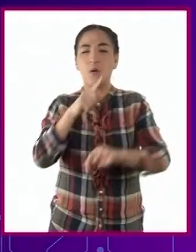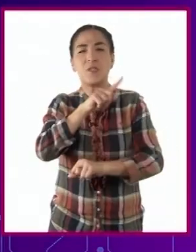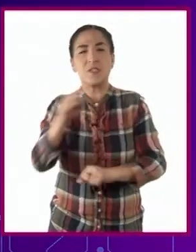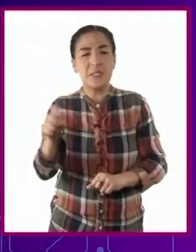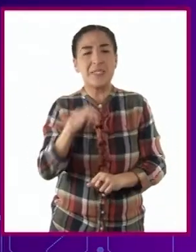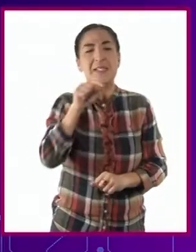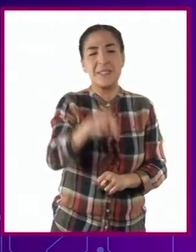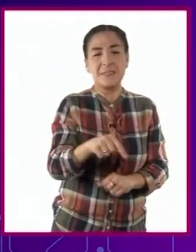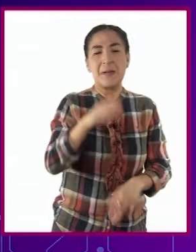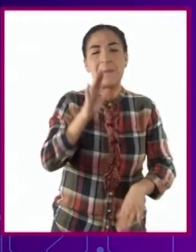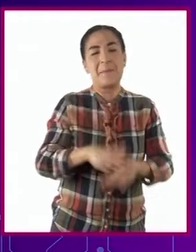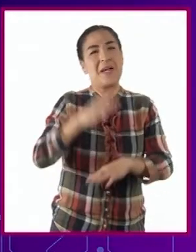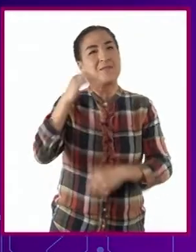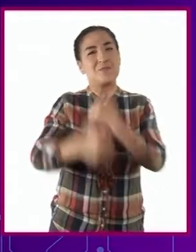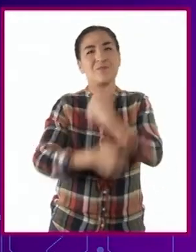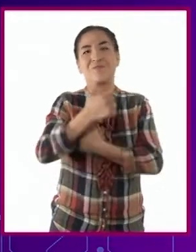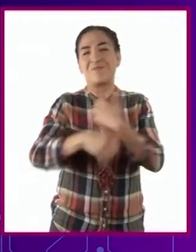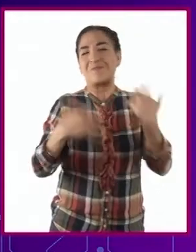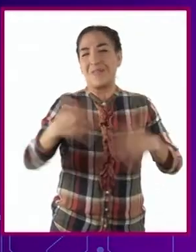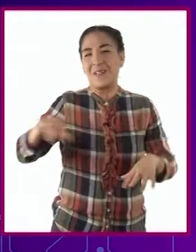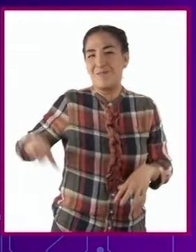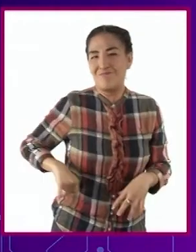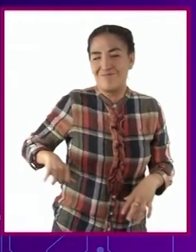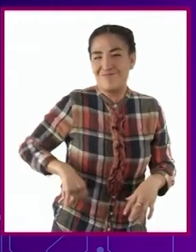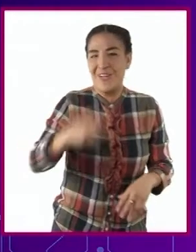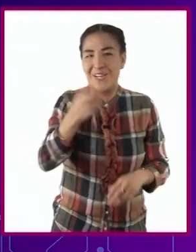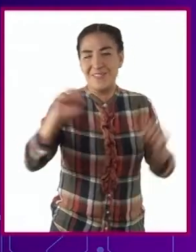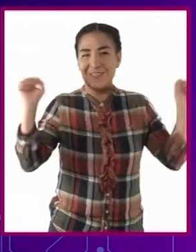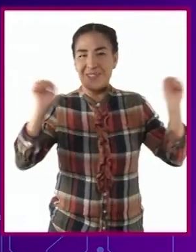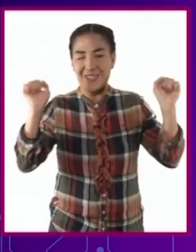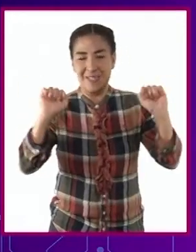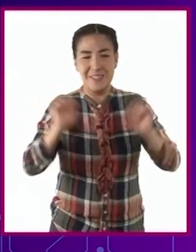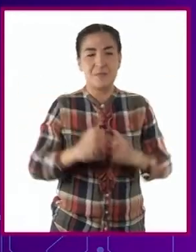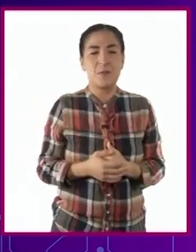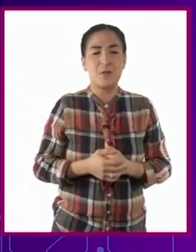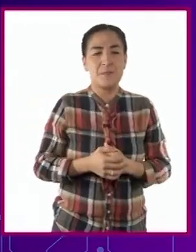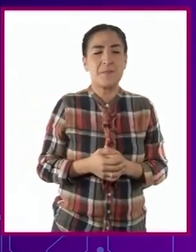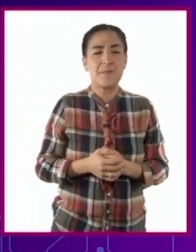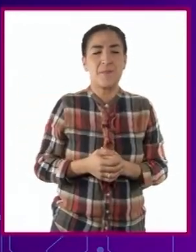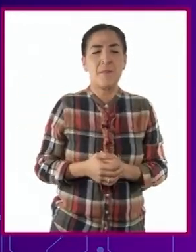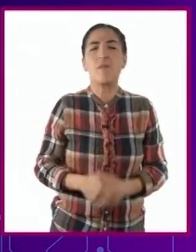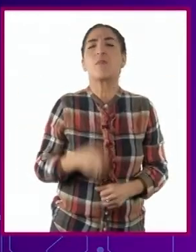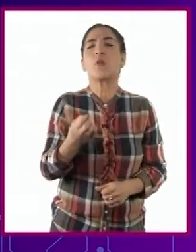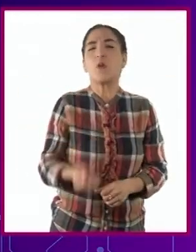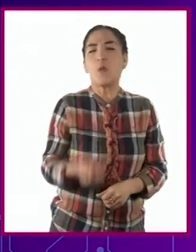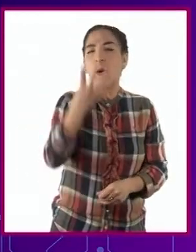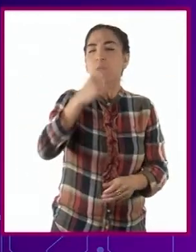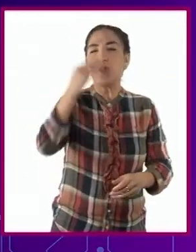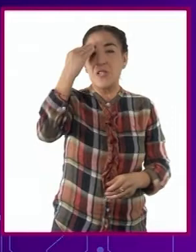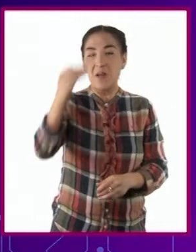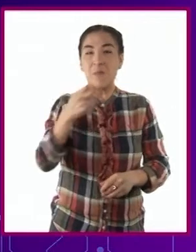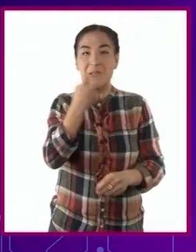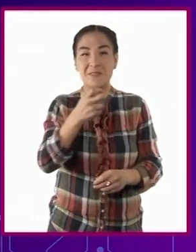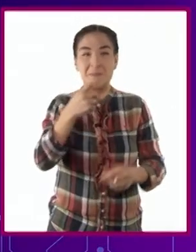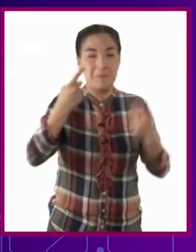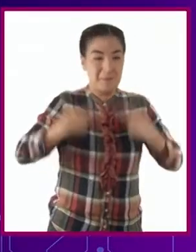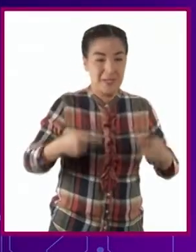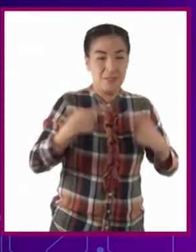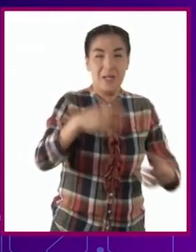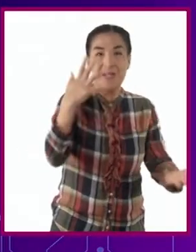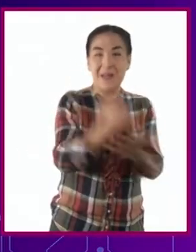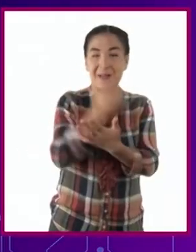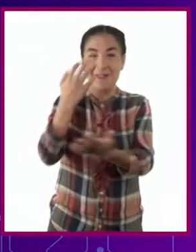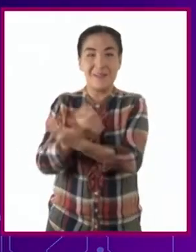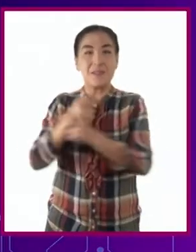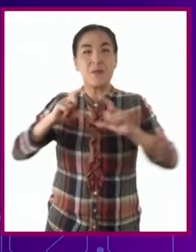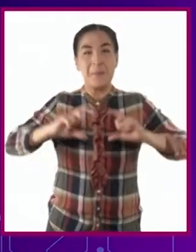las competencias más espectaculares del atletismo. La siguiente gráfica contiene los tiempos de los ganadores de la medalla de